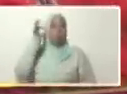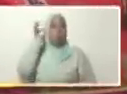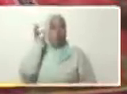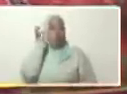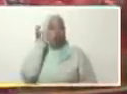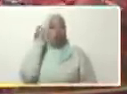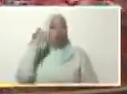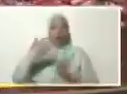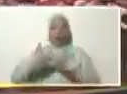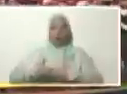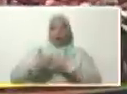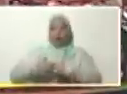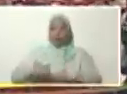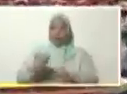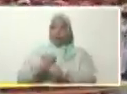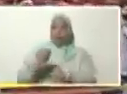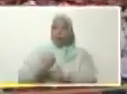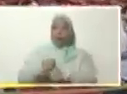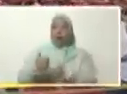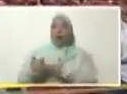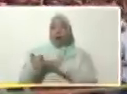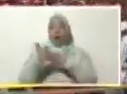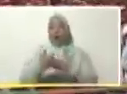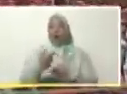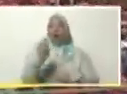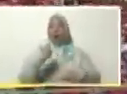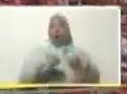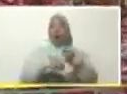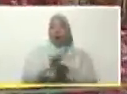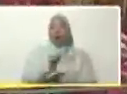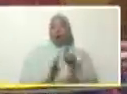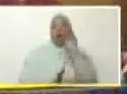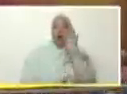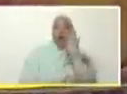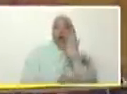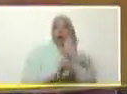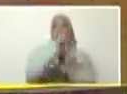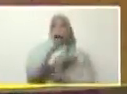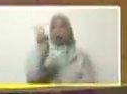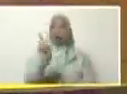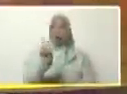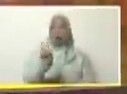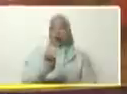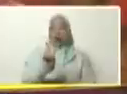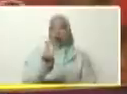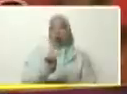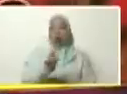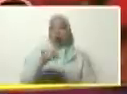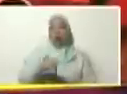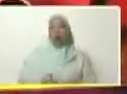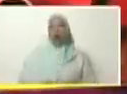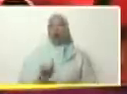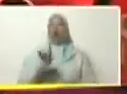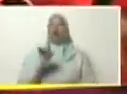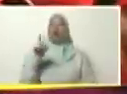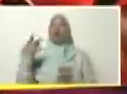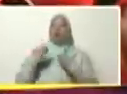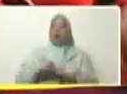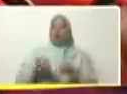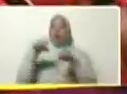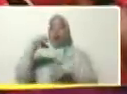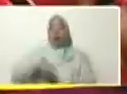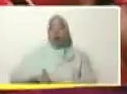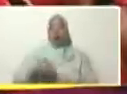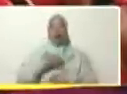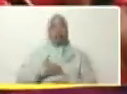Una industria que genere riquezas para apalancar el desarrollo de Venezuela y en ello la restauración del estado